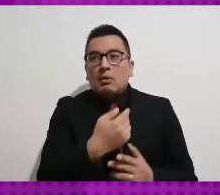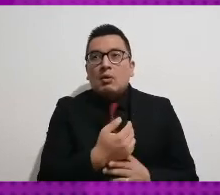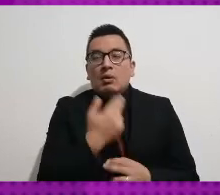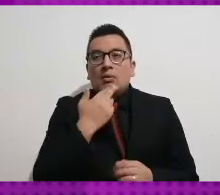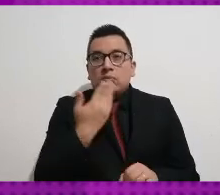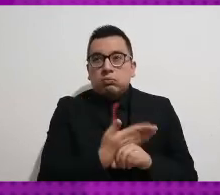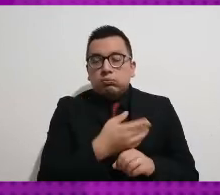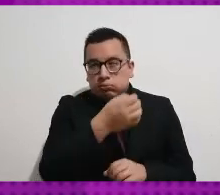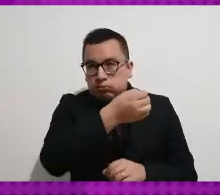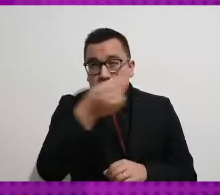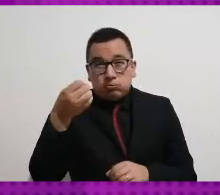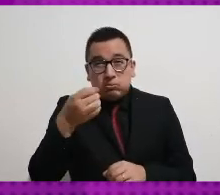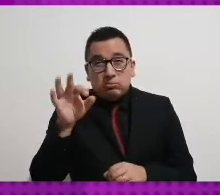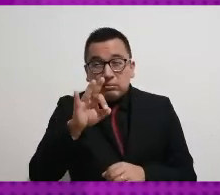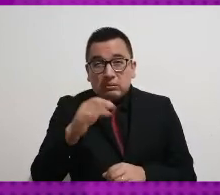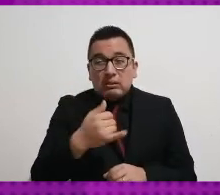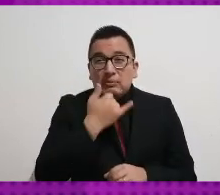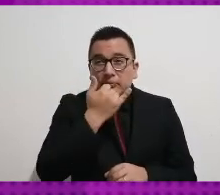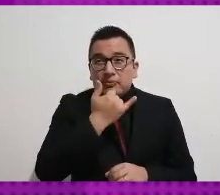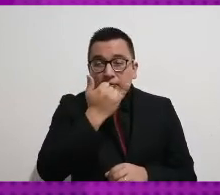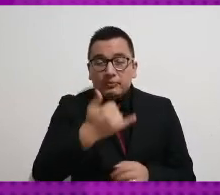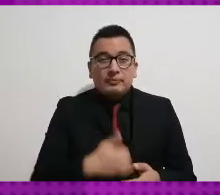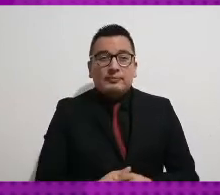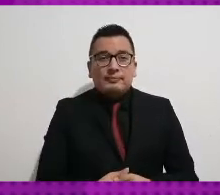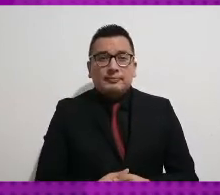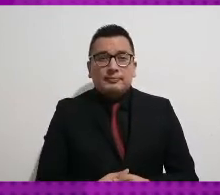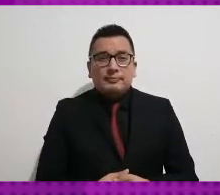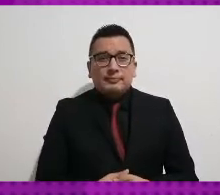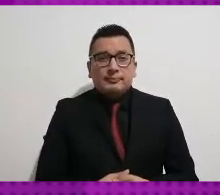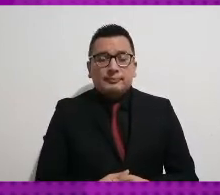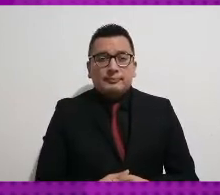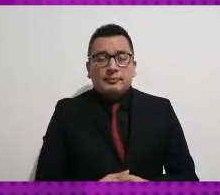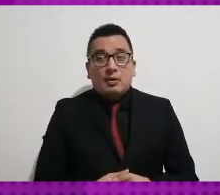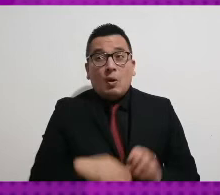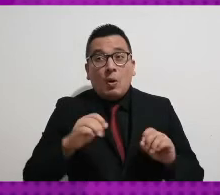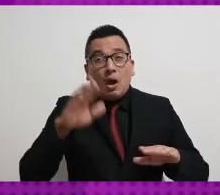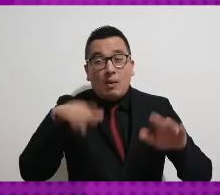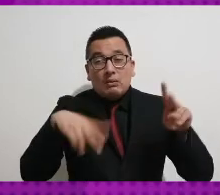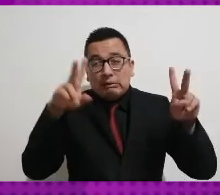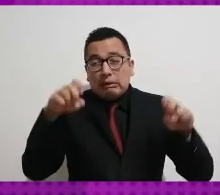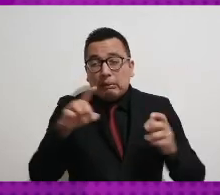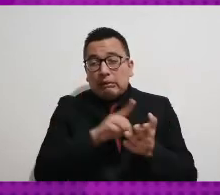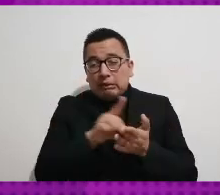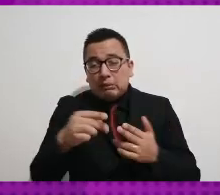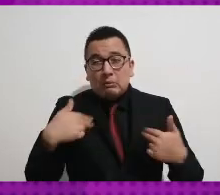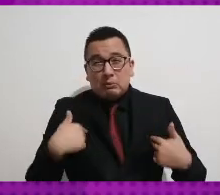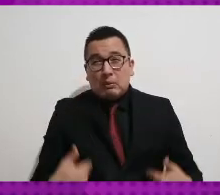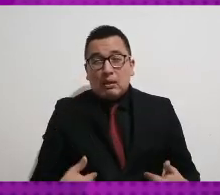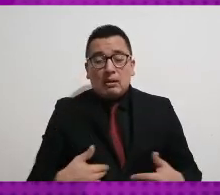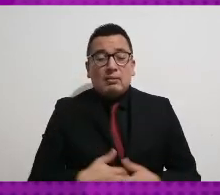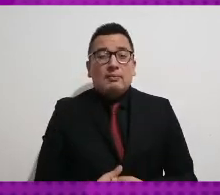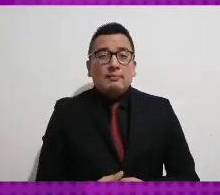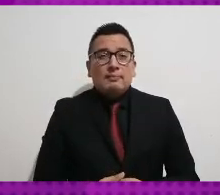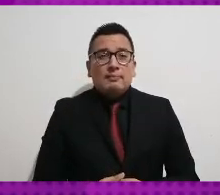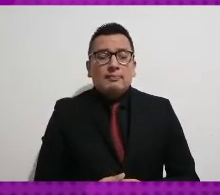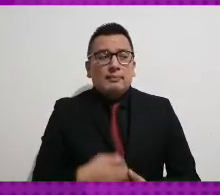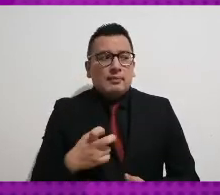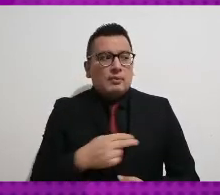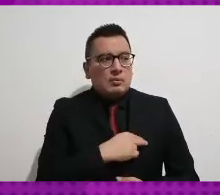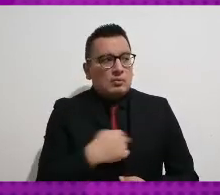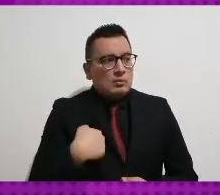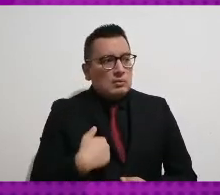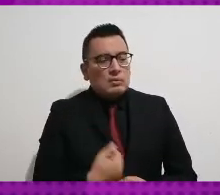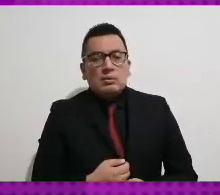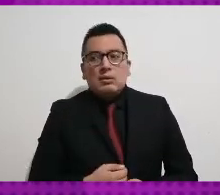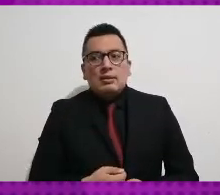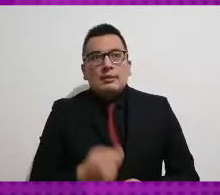sus funciones. Lamentablemente se contravienen asuntos de derechos humanos y bueno, nosotros